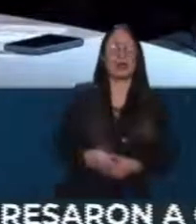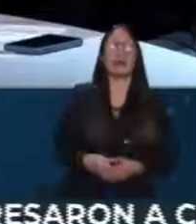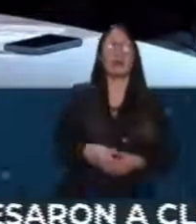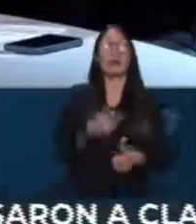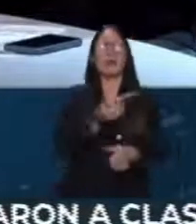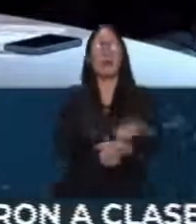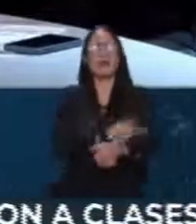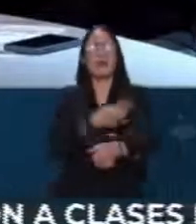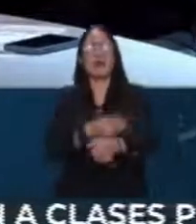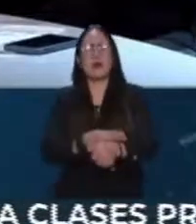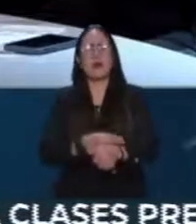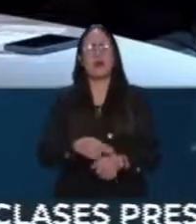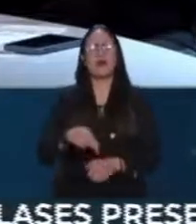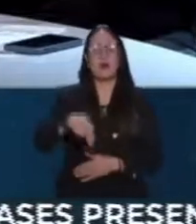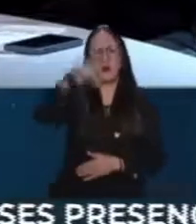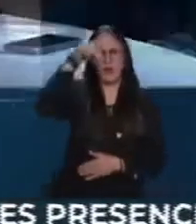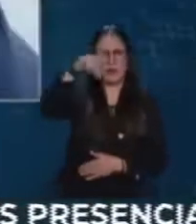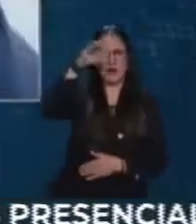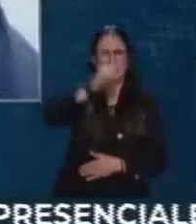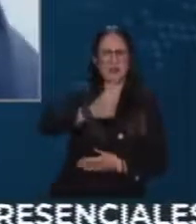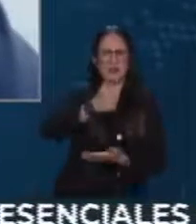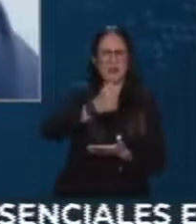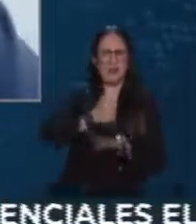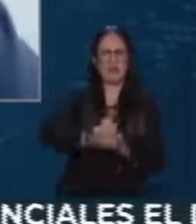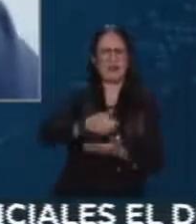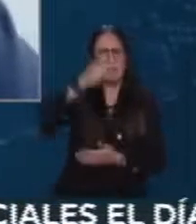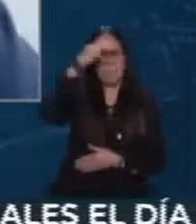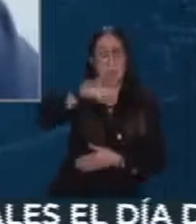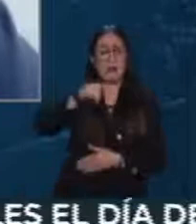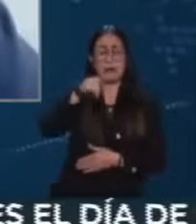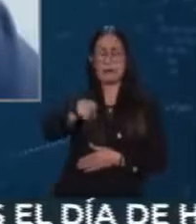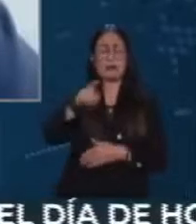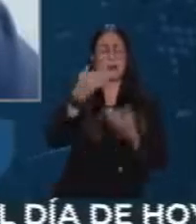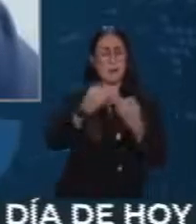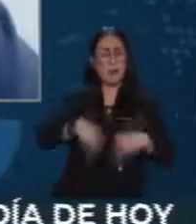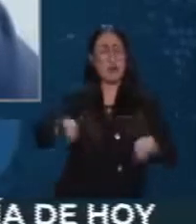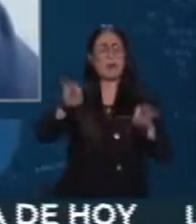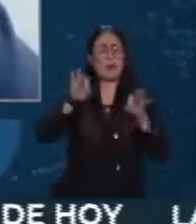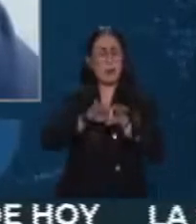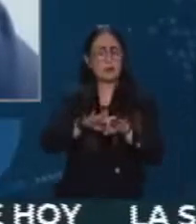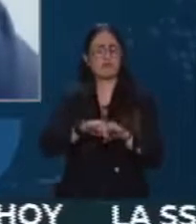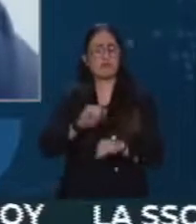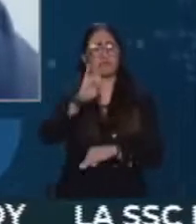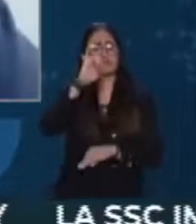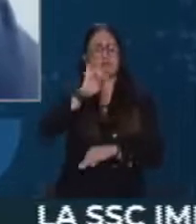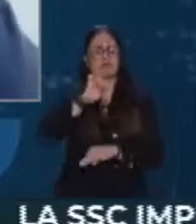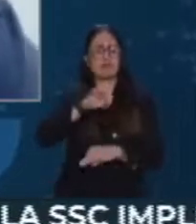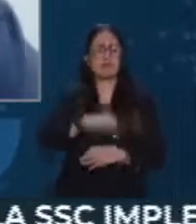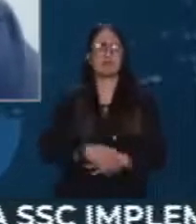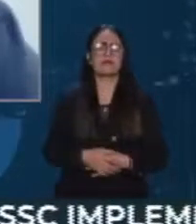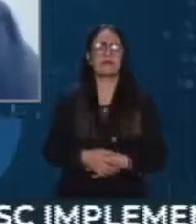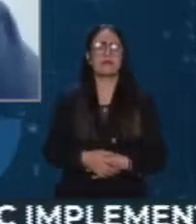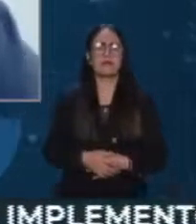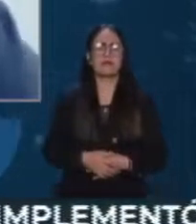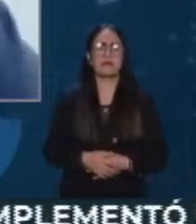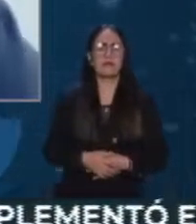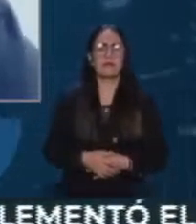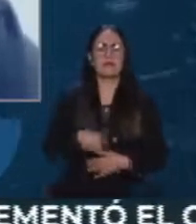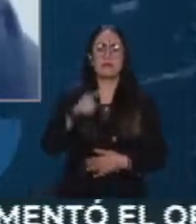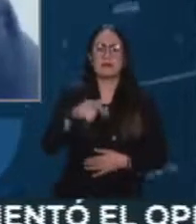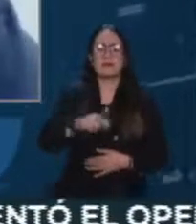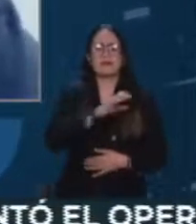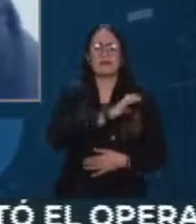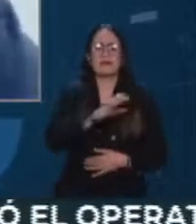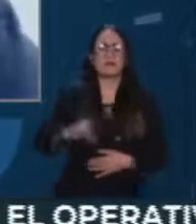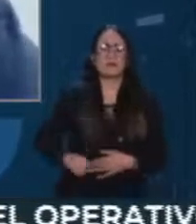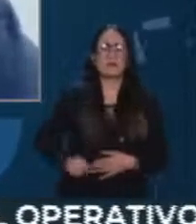norte de la Ciudad de México. Esta alcaldía que, pues bueno, es importante mencionarla porque, pues bueno, se jugaba la candidatura